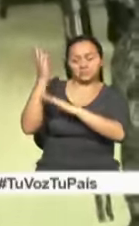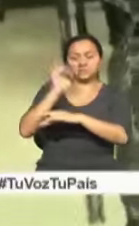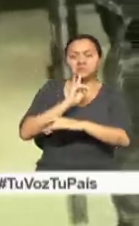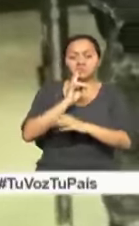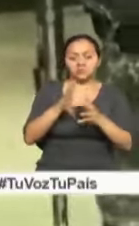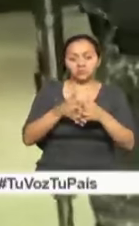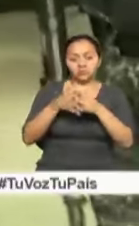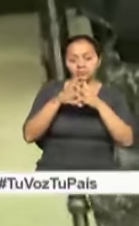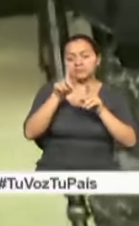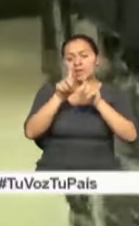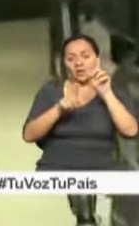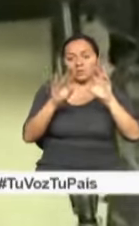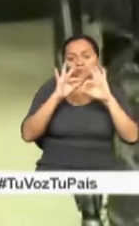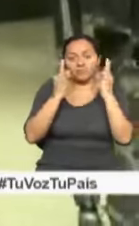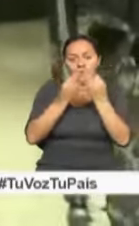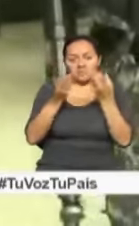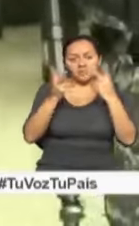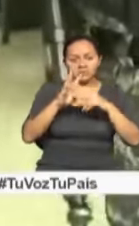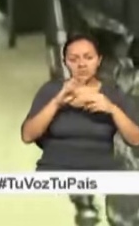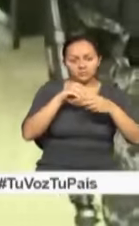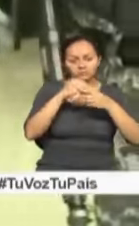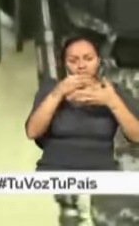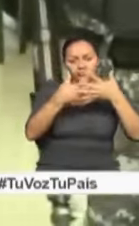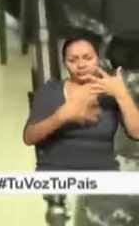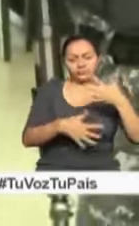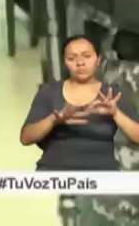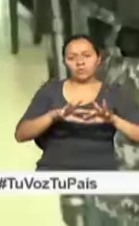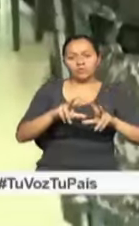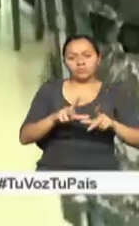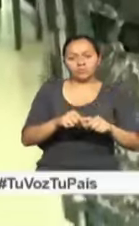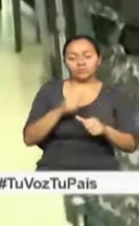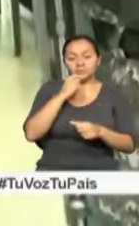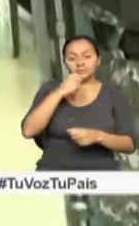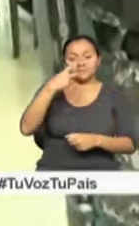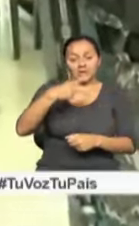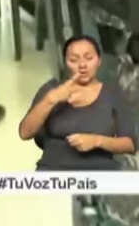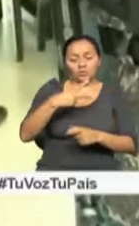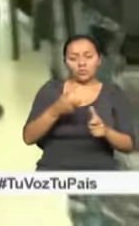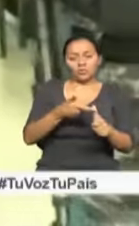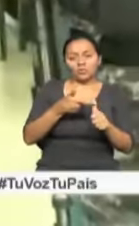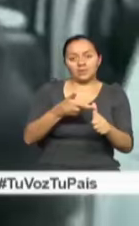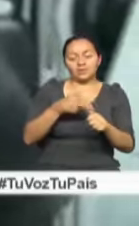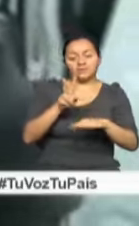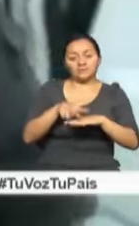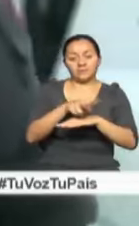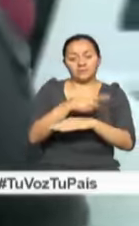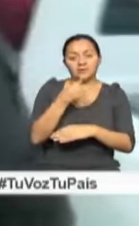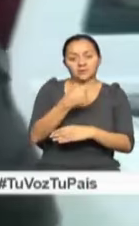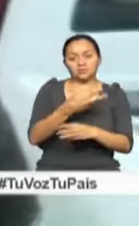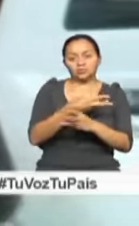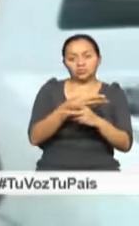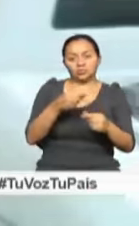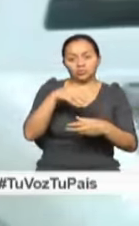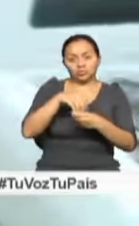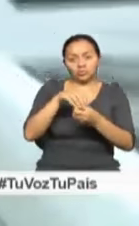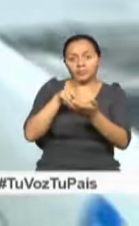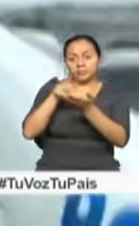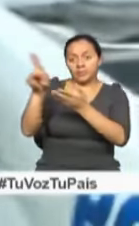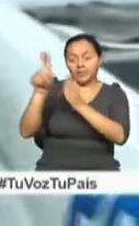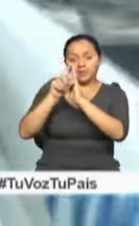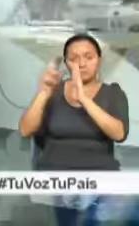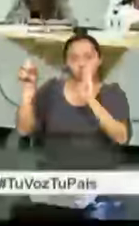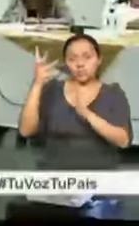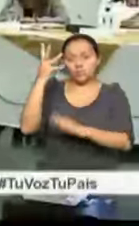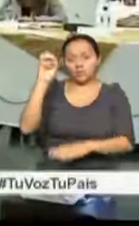familiares, quienes son parte de la red de corrupción. Se trata del segundo acto urgente pedido por Fiscalía dentro del caso Odebrecht. El primero